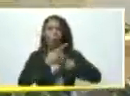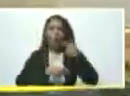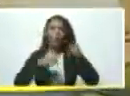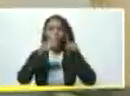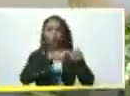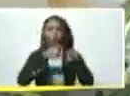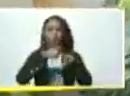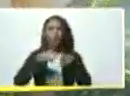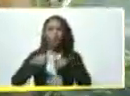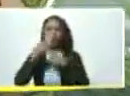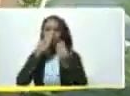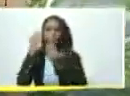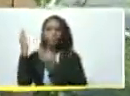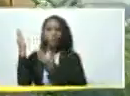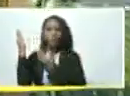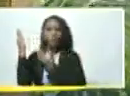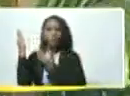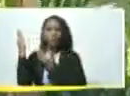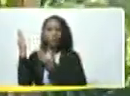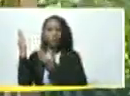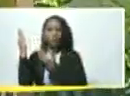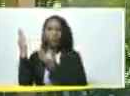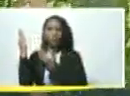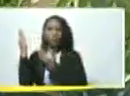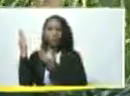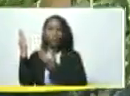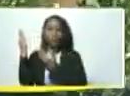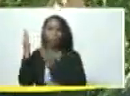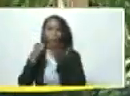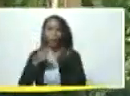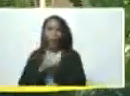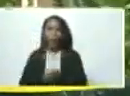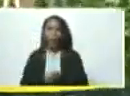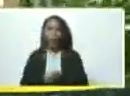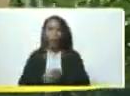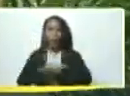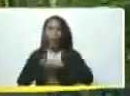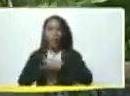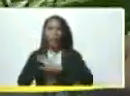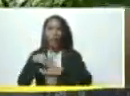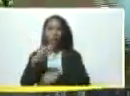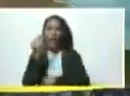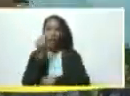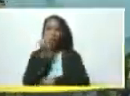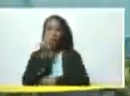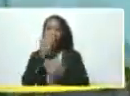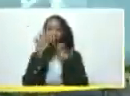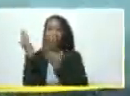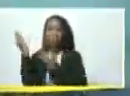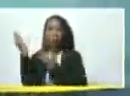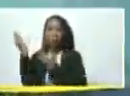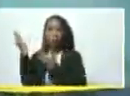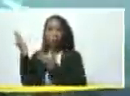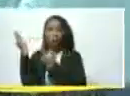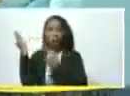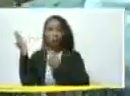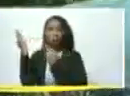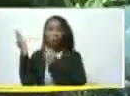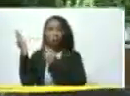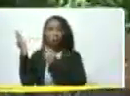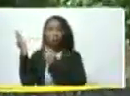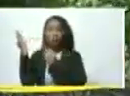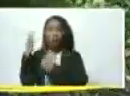agrícola? ¿Ah? Leoltellería, mira, este cebollín, este